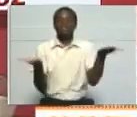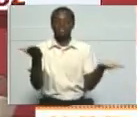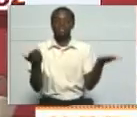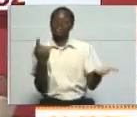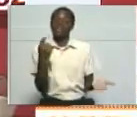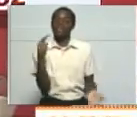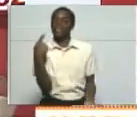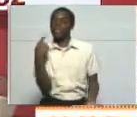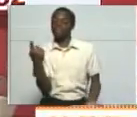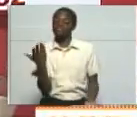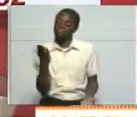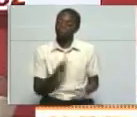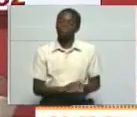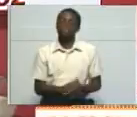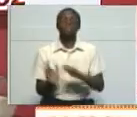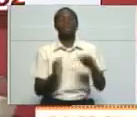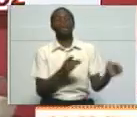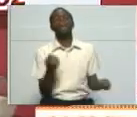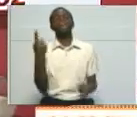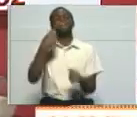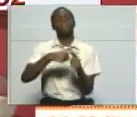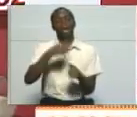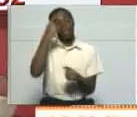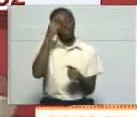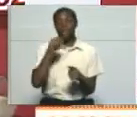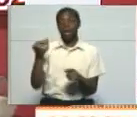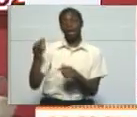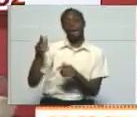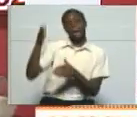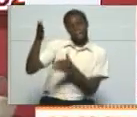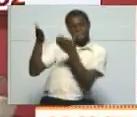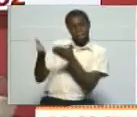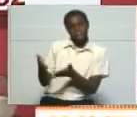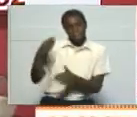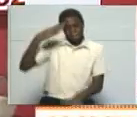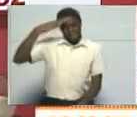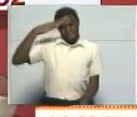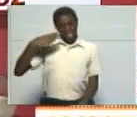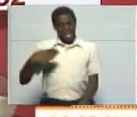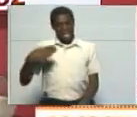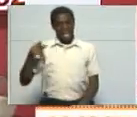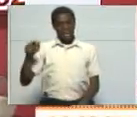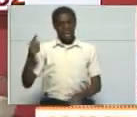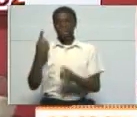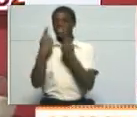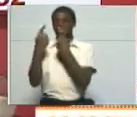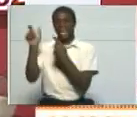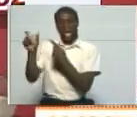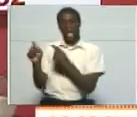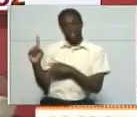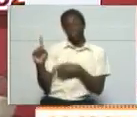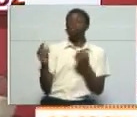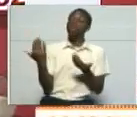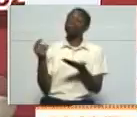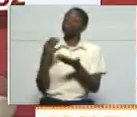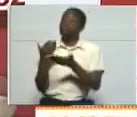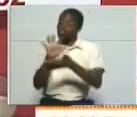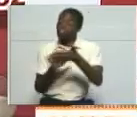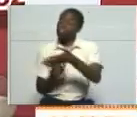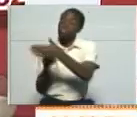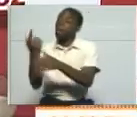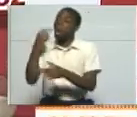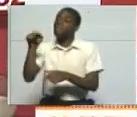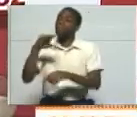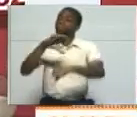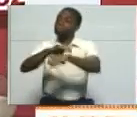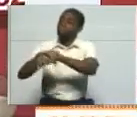Finalmente anunció haber dirigido una comunicación a la fiscal general militar para que le informara al Ministerio Público el número de procesos y detenidos con el fin de verificar el